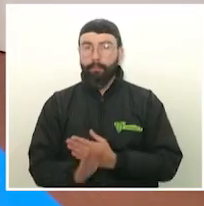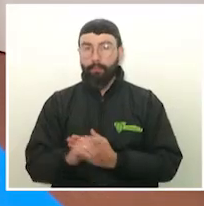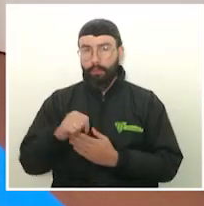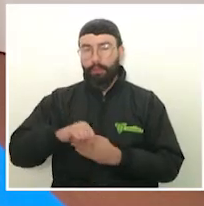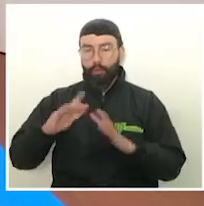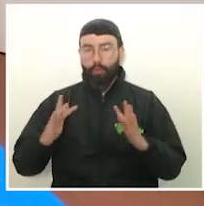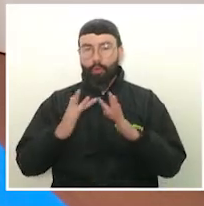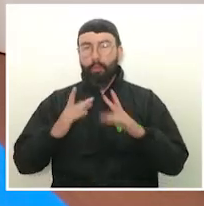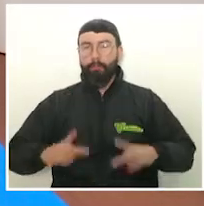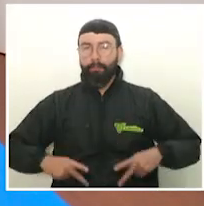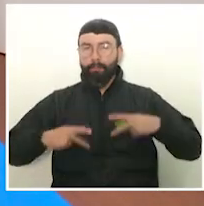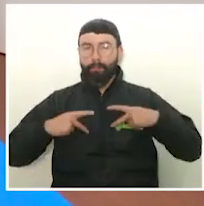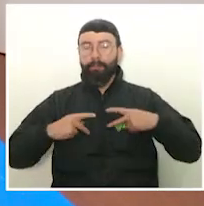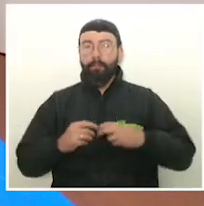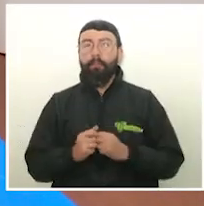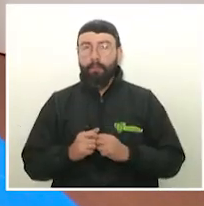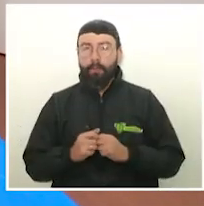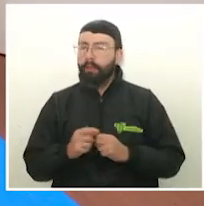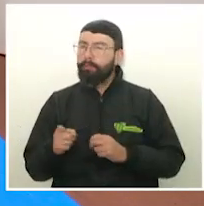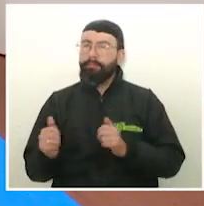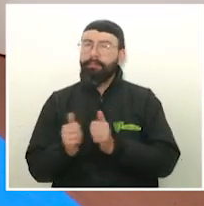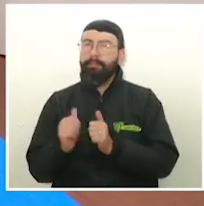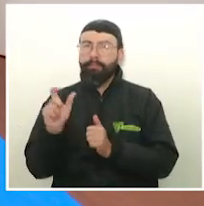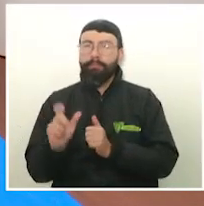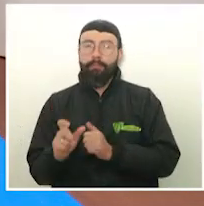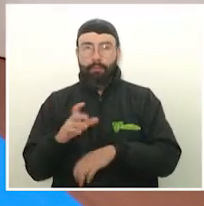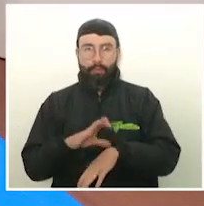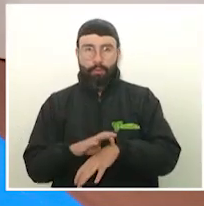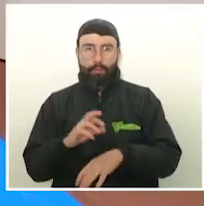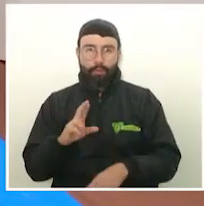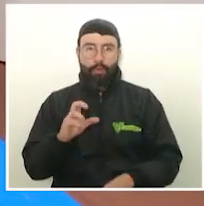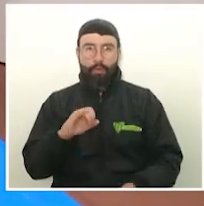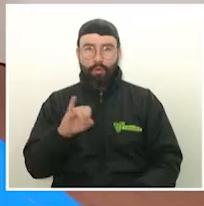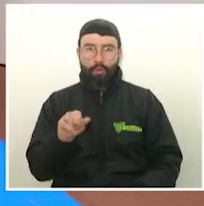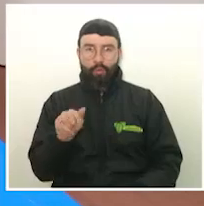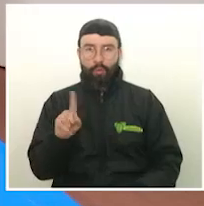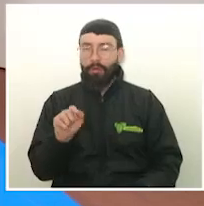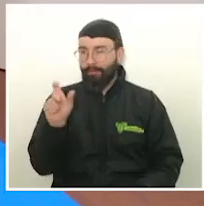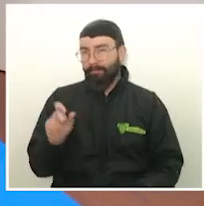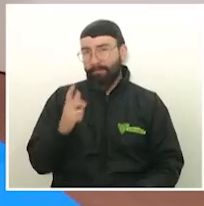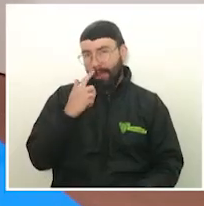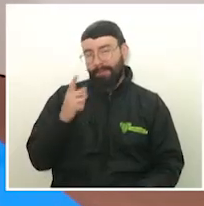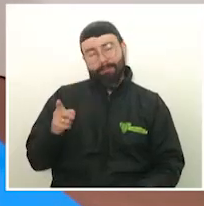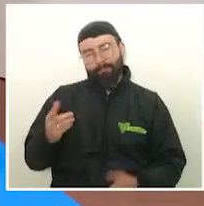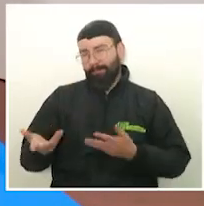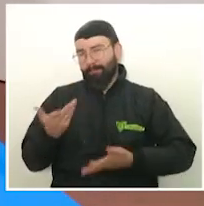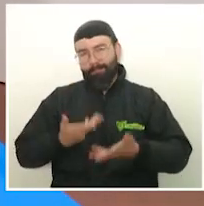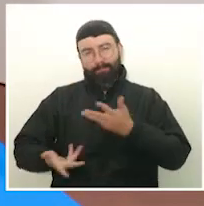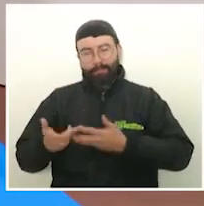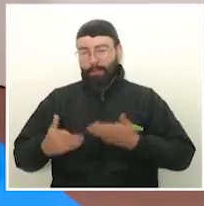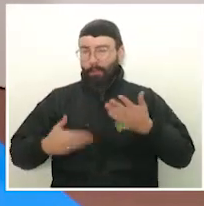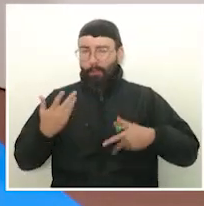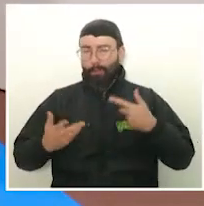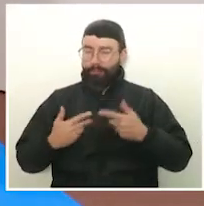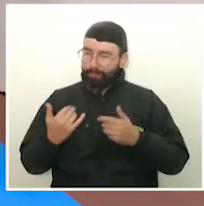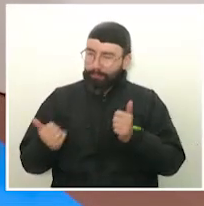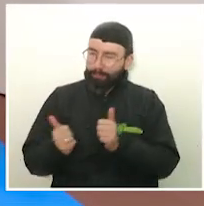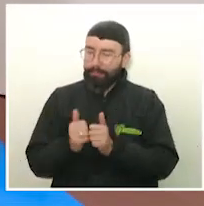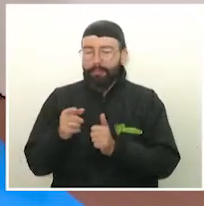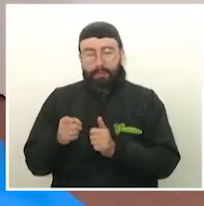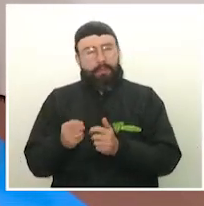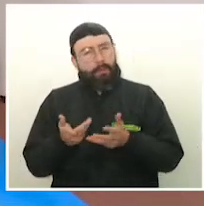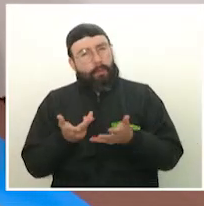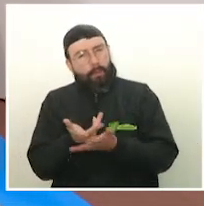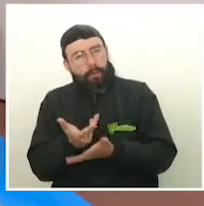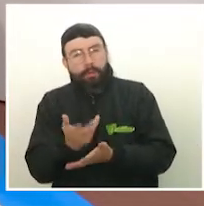Conexión Vital junto al Dr. Jorge Enrique Rojas, mi padre. Qué felicidad poder estar compartiendo este espacio, generando conciencia en salud. Recordemos